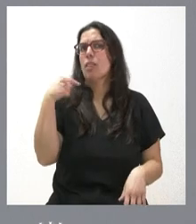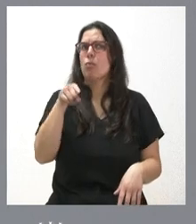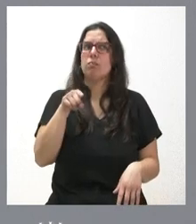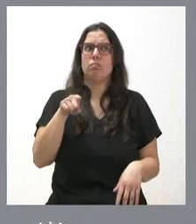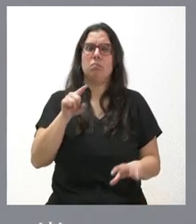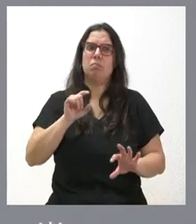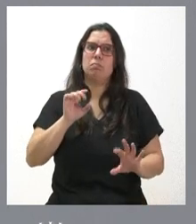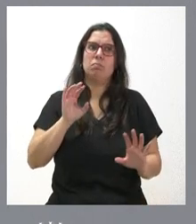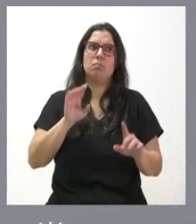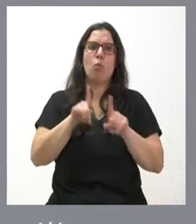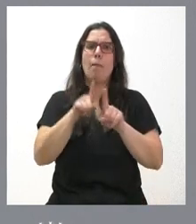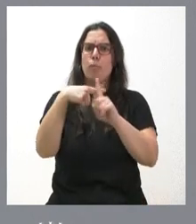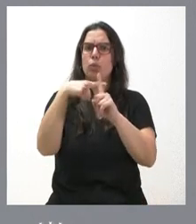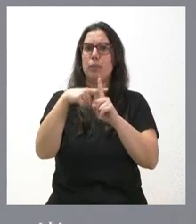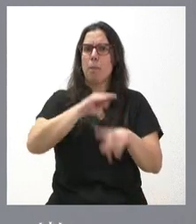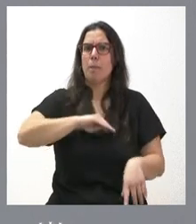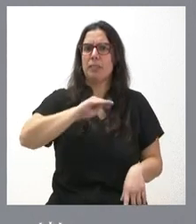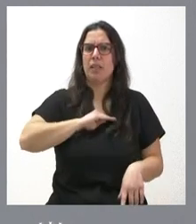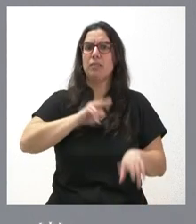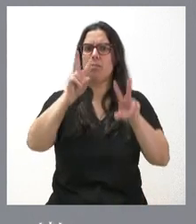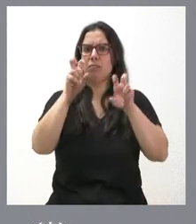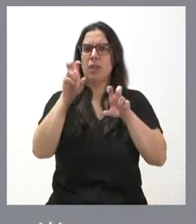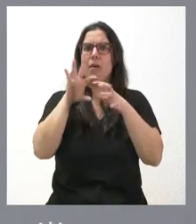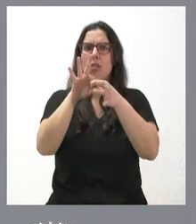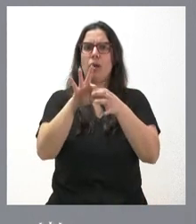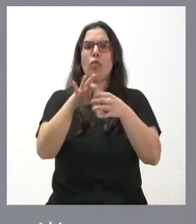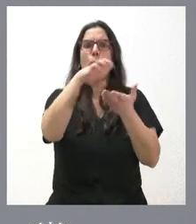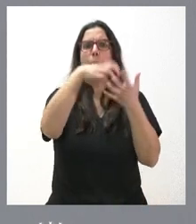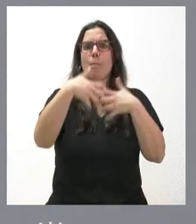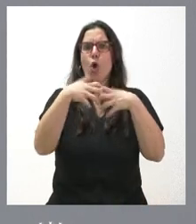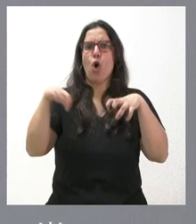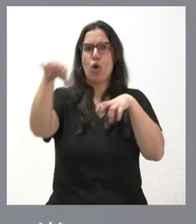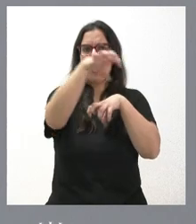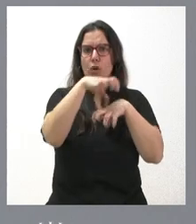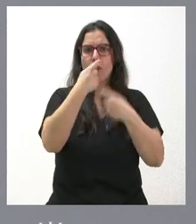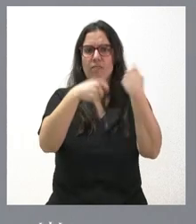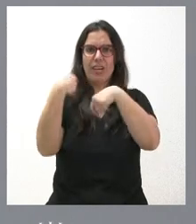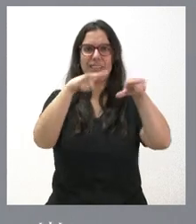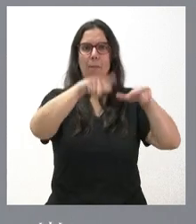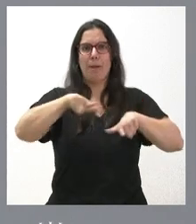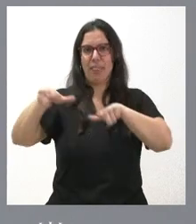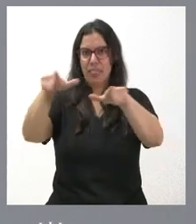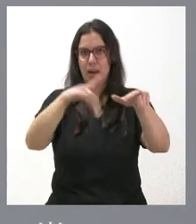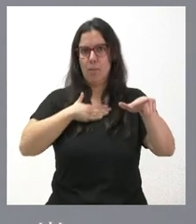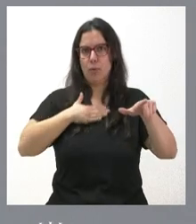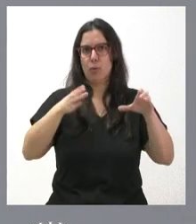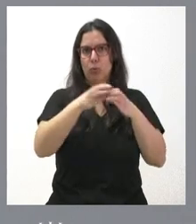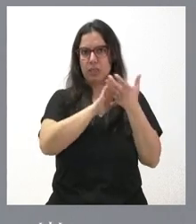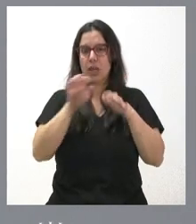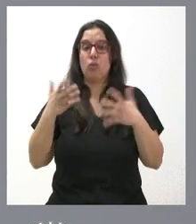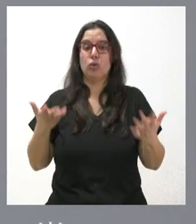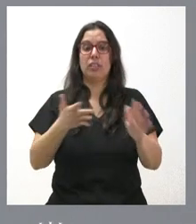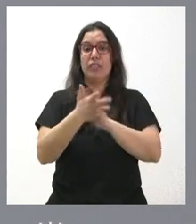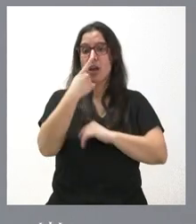especialmente positivo en lo que tiene que ver con la venta de parcelas de polígonos empresariales de la junta de Castilla y león de forma que en el año